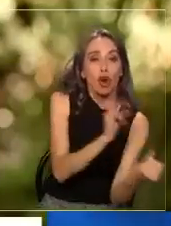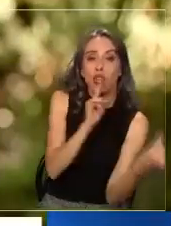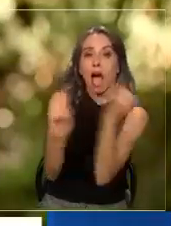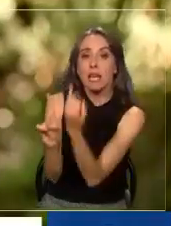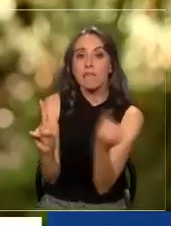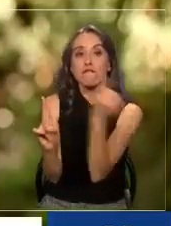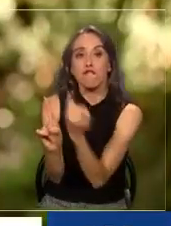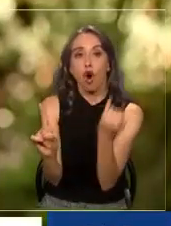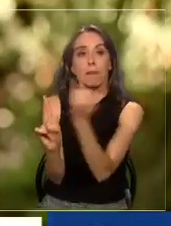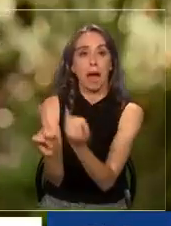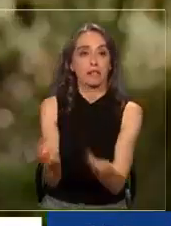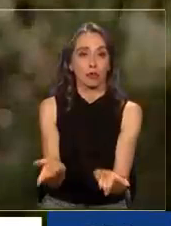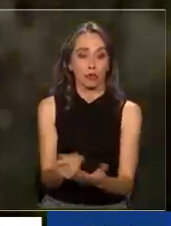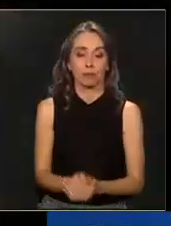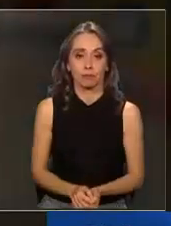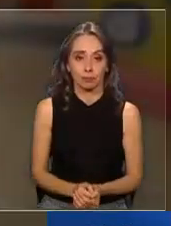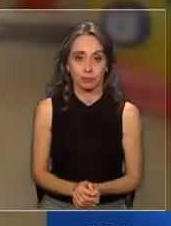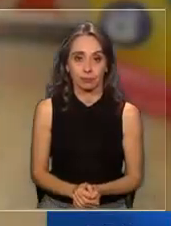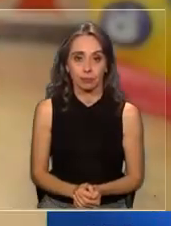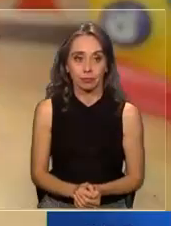a disponibilidad.